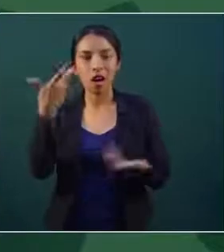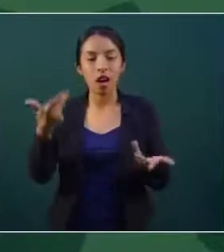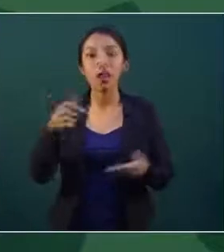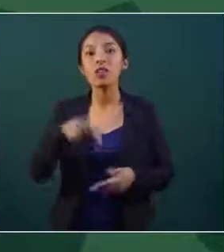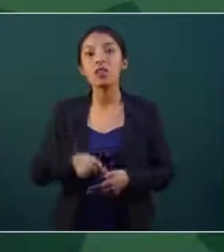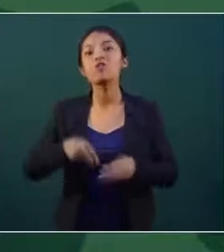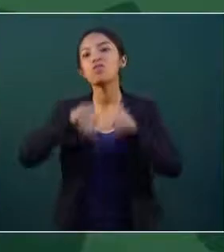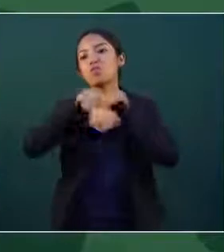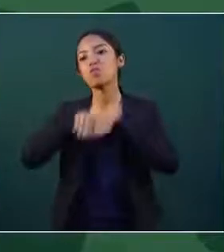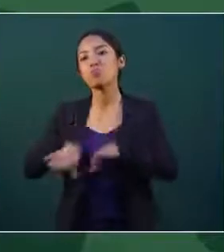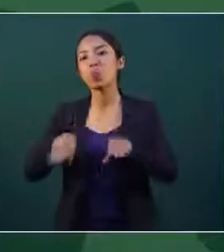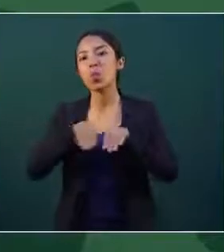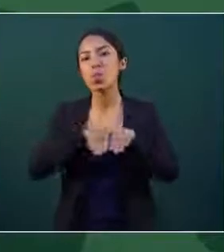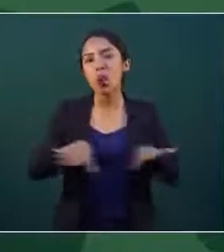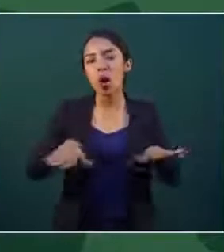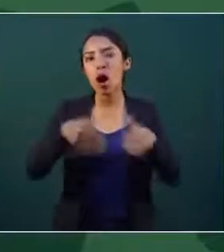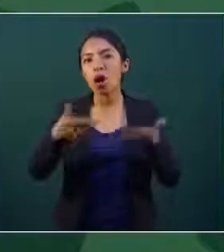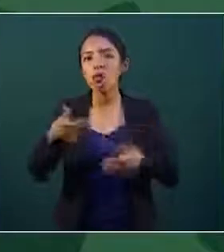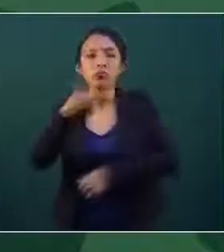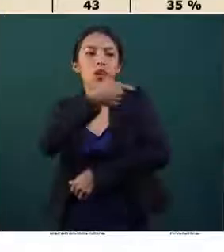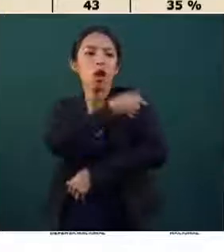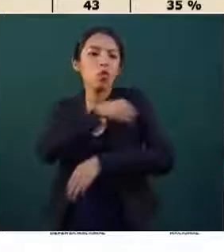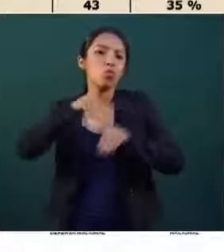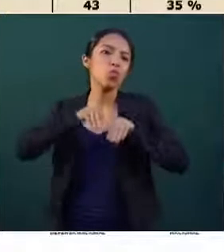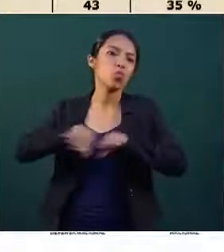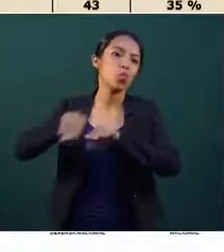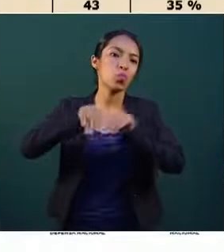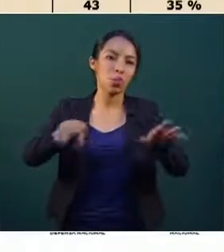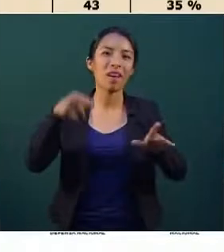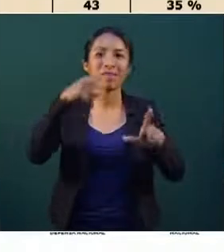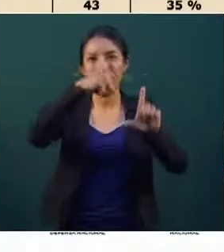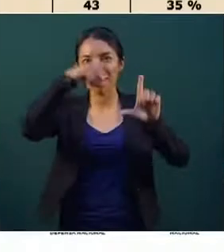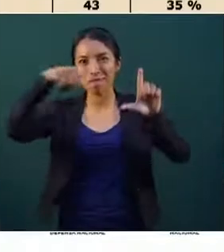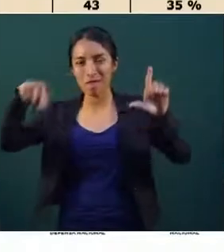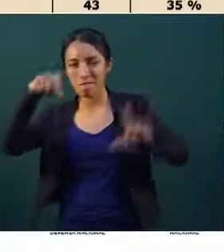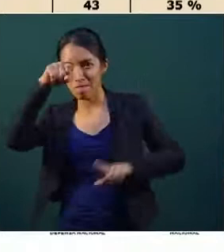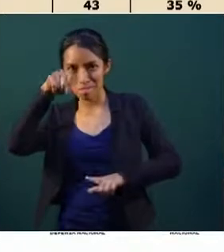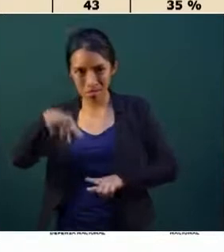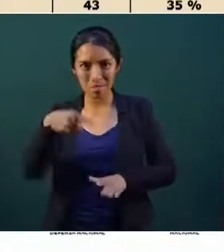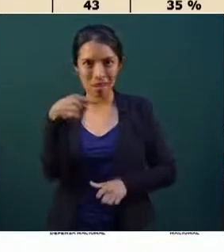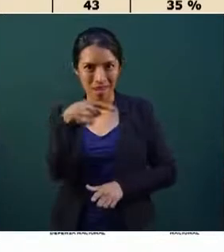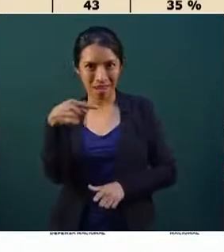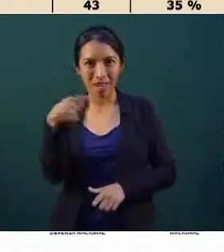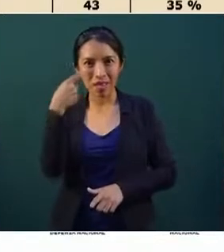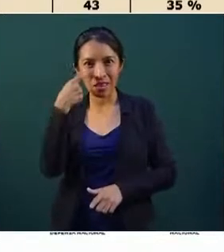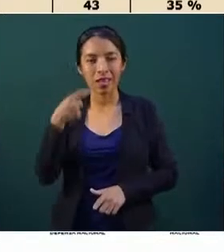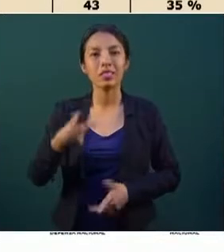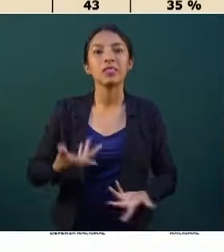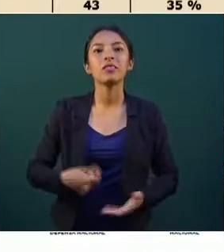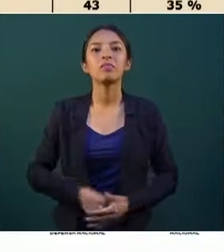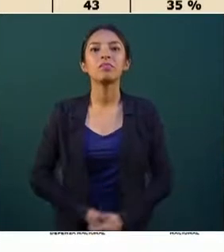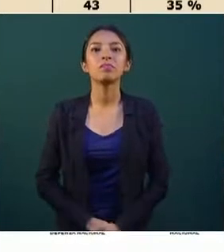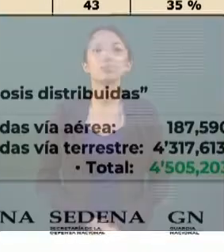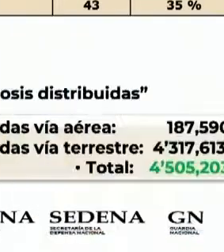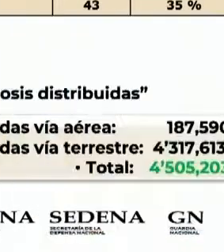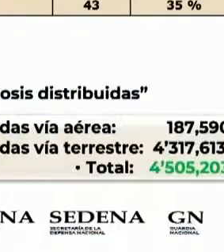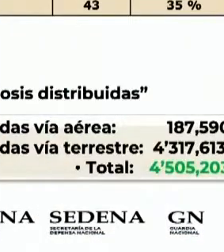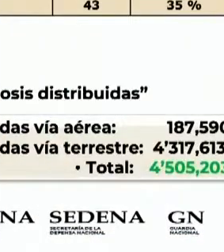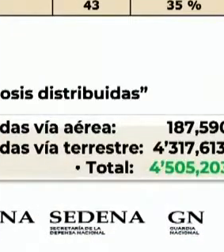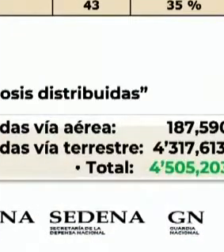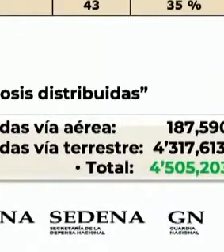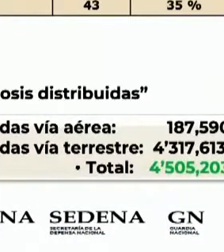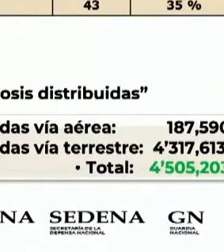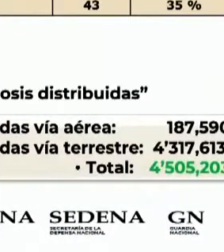se han distribuido todas estas vacunas que se ven ahí en la gráfica. Igualmente, el total